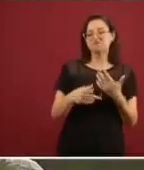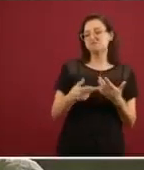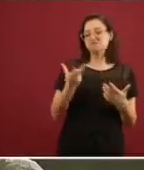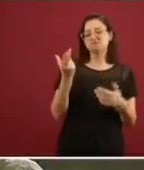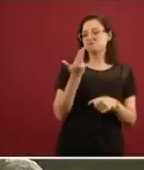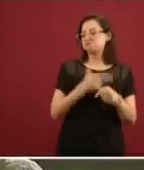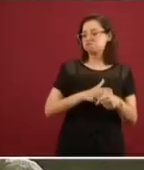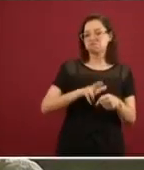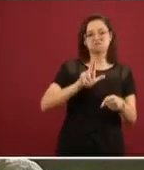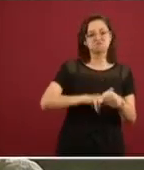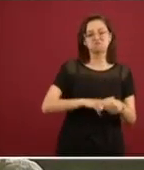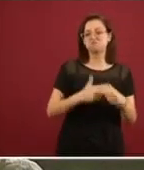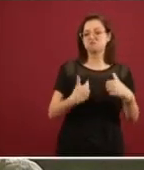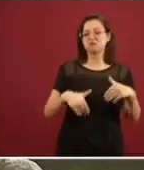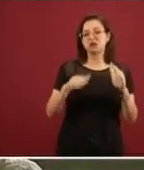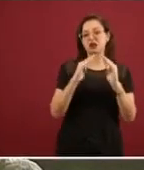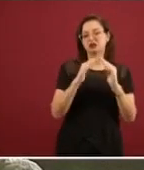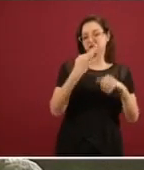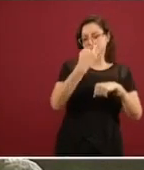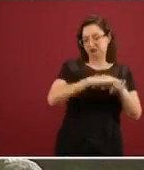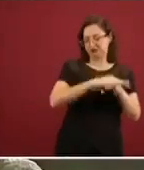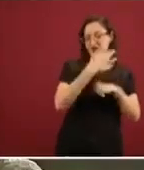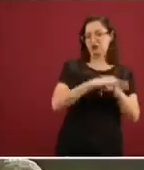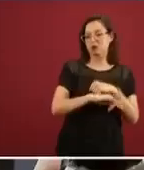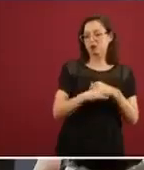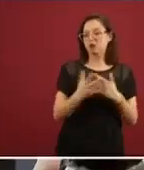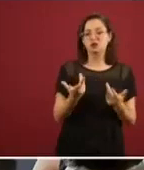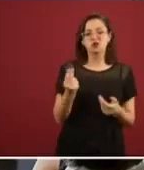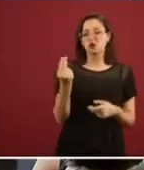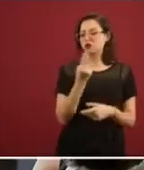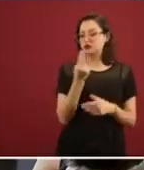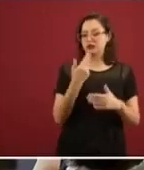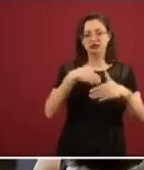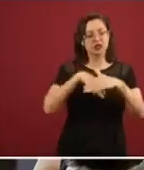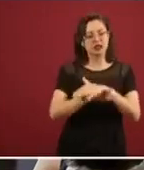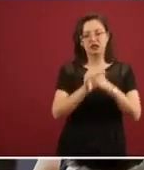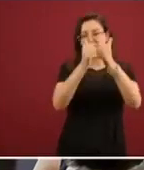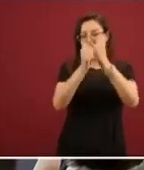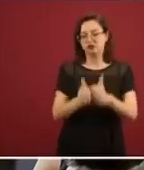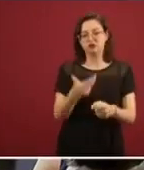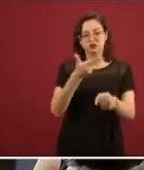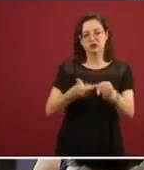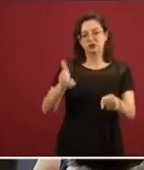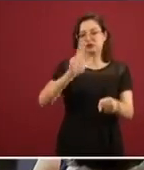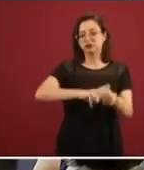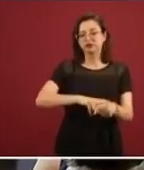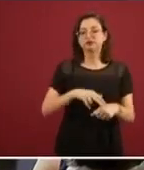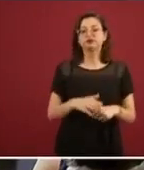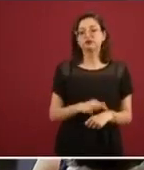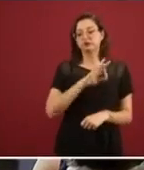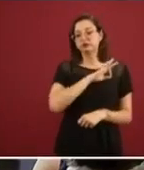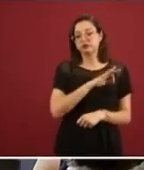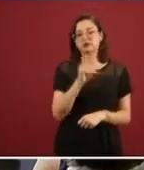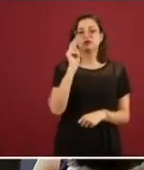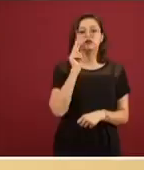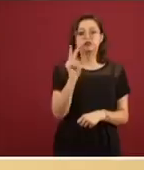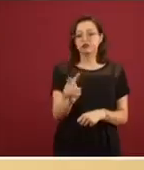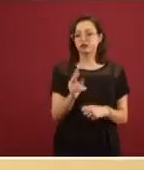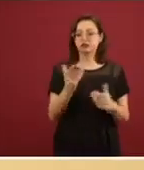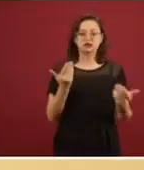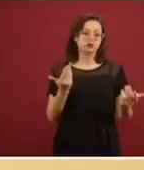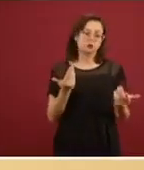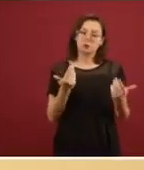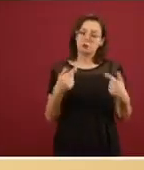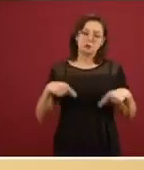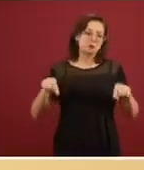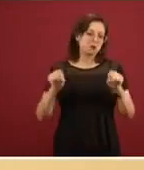que son o fueron ambulatorios, que no necesitaron una hospitalización, y entonces las diferencias para cada grupo de edad se han